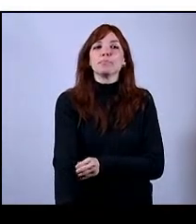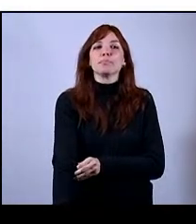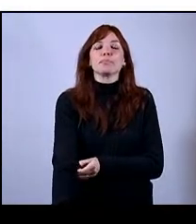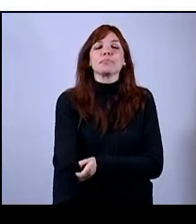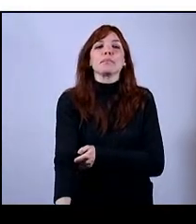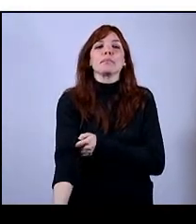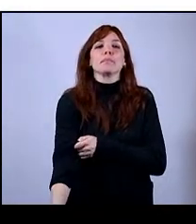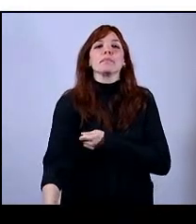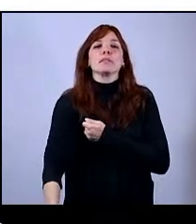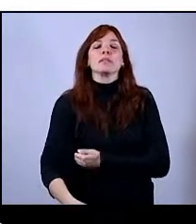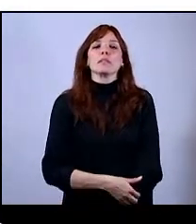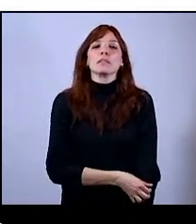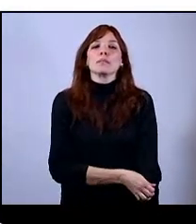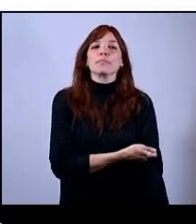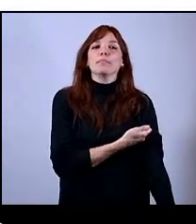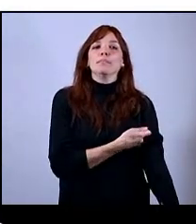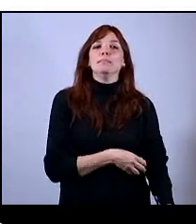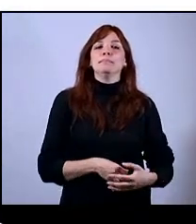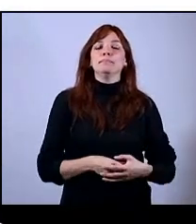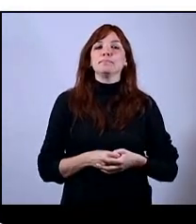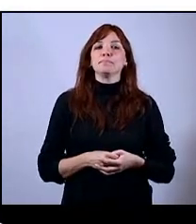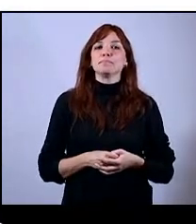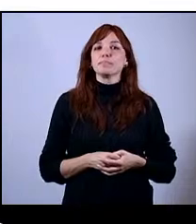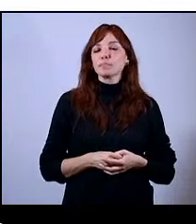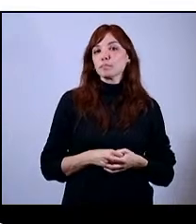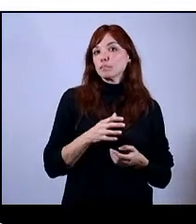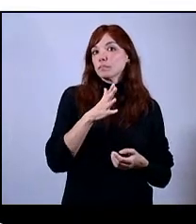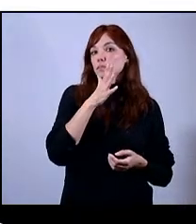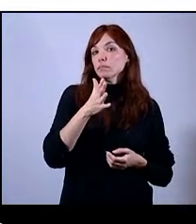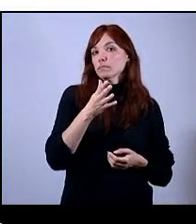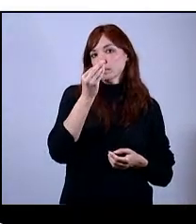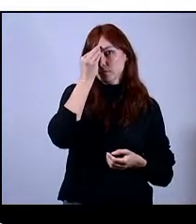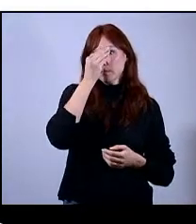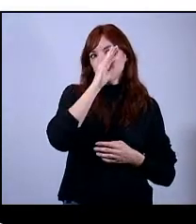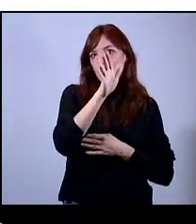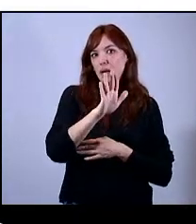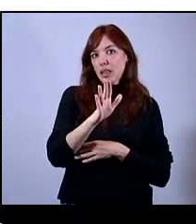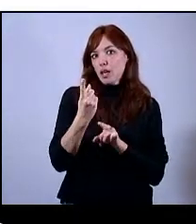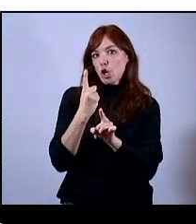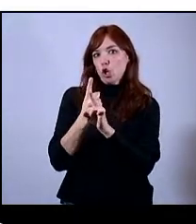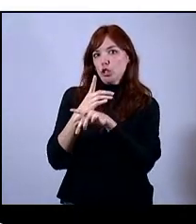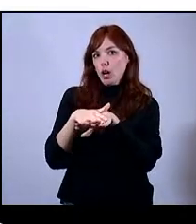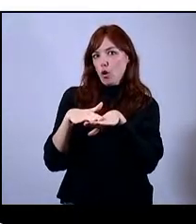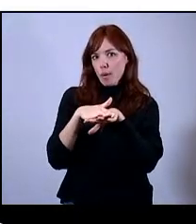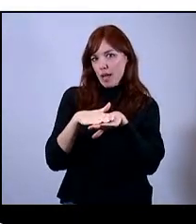sospechosa de ir contra el Gobierno, ¿no?